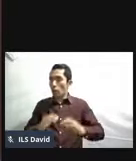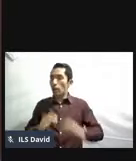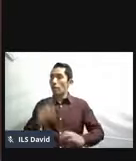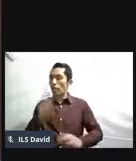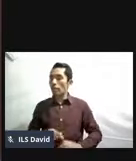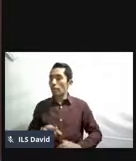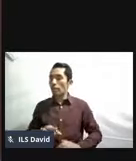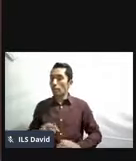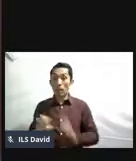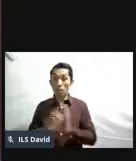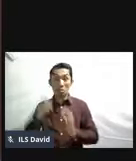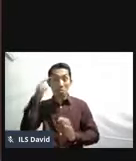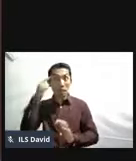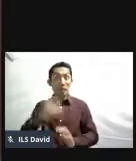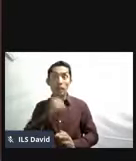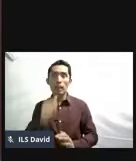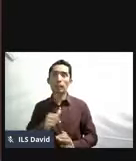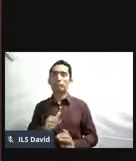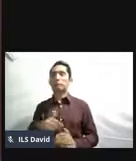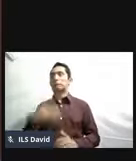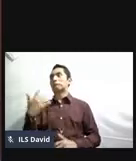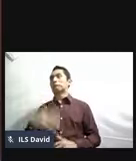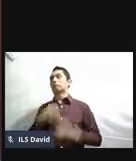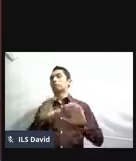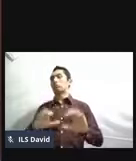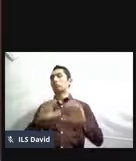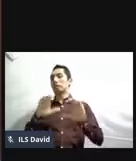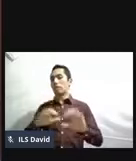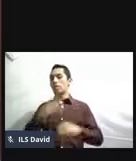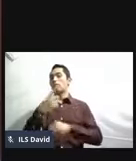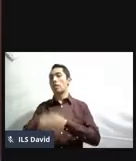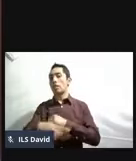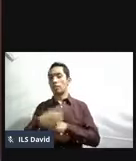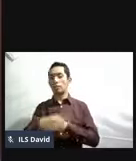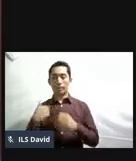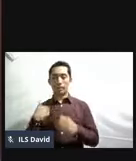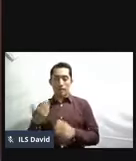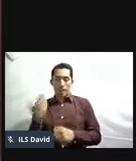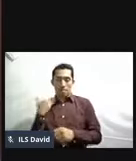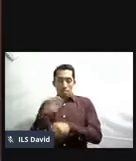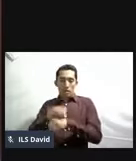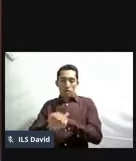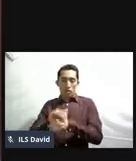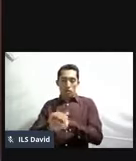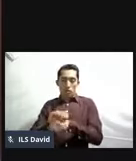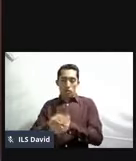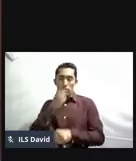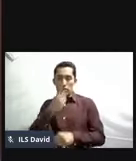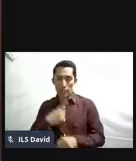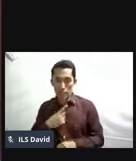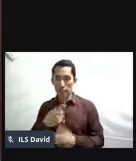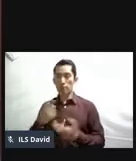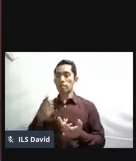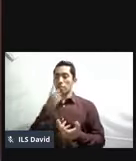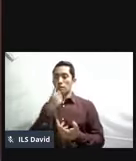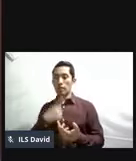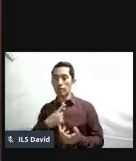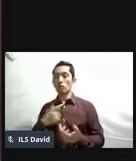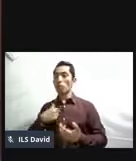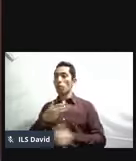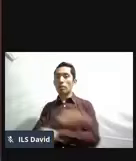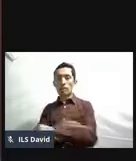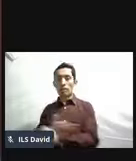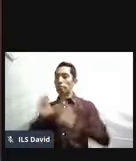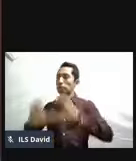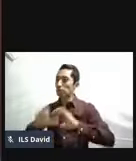y él me comentaba pues que por cuidar a su familia llega, se desviste, ¿no? Él no ha podido suspender